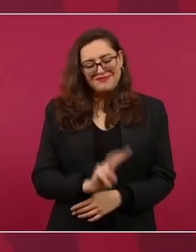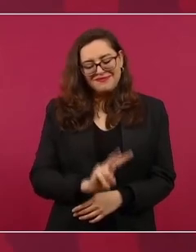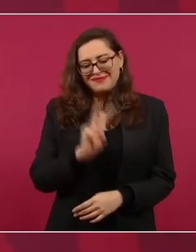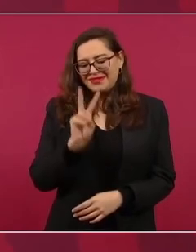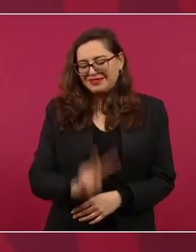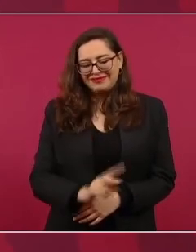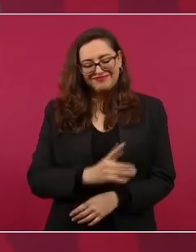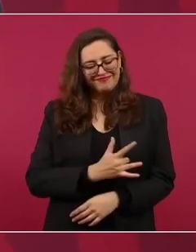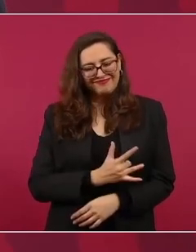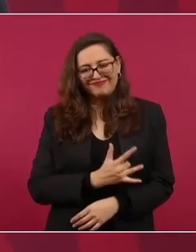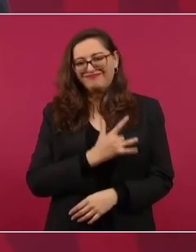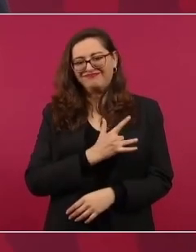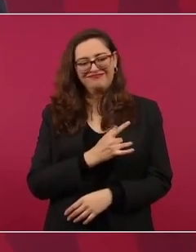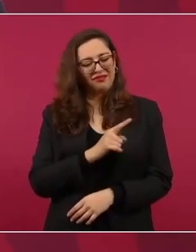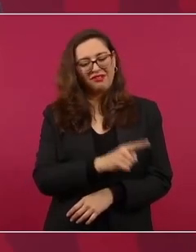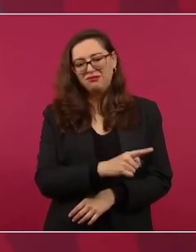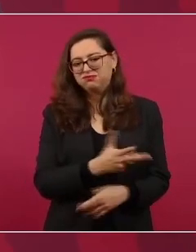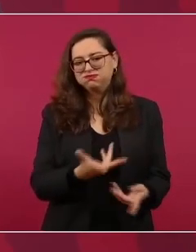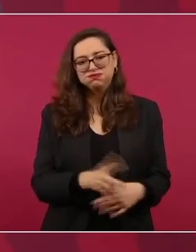están mostrando el cobre.